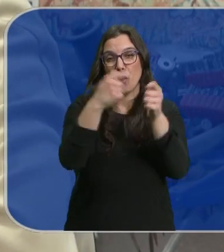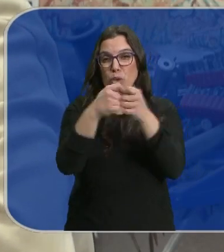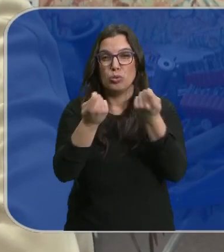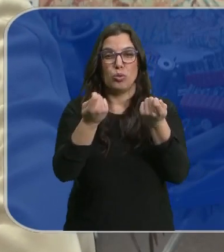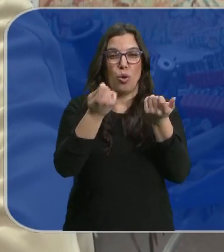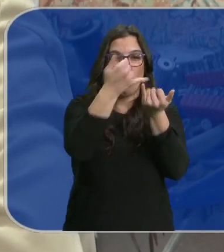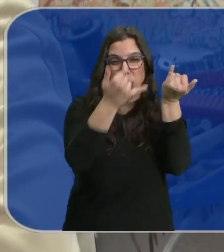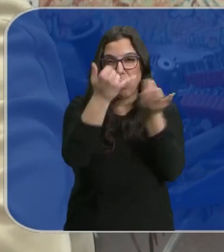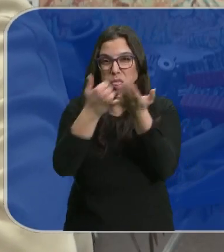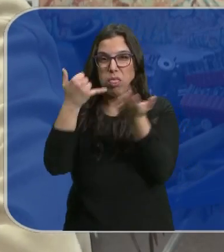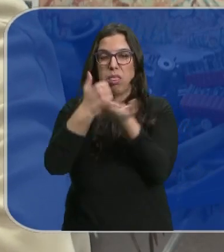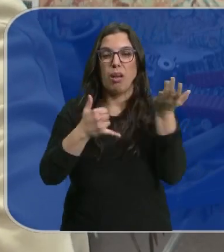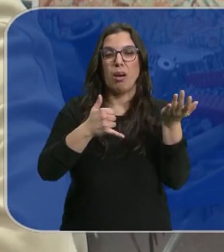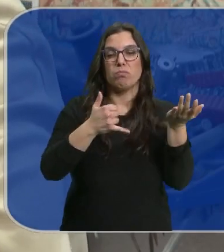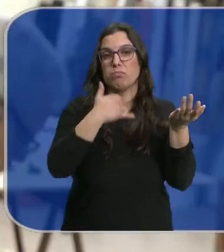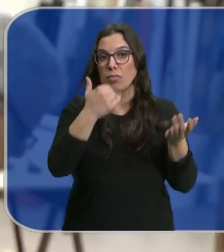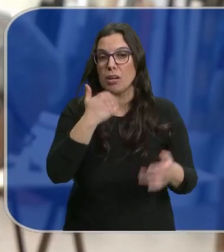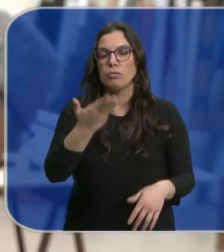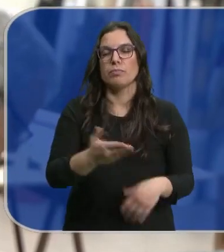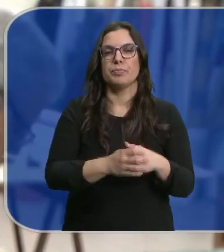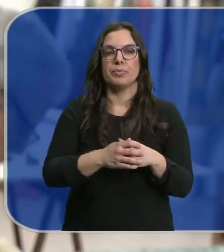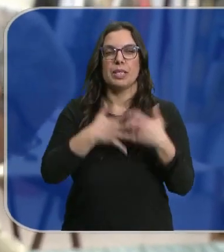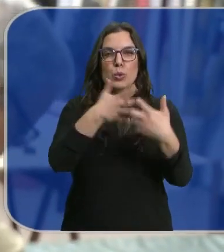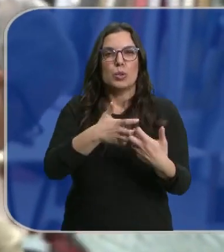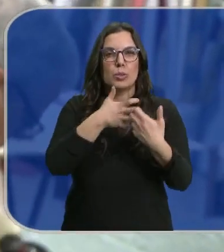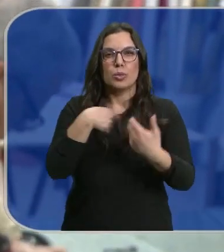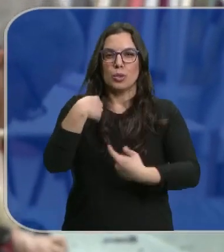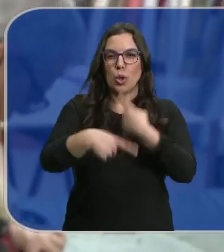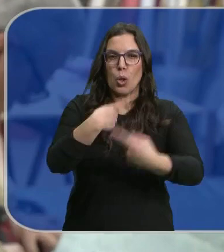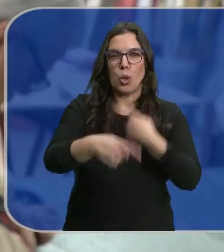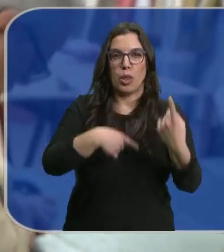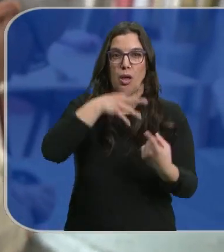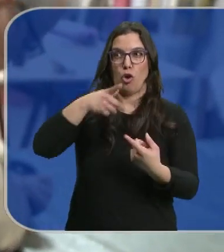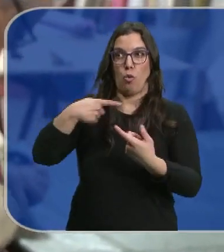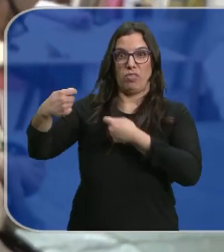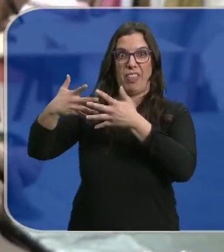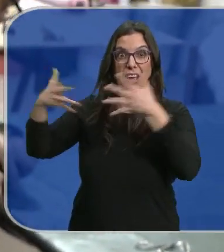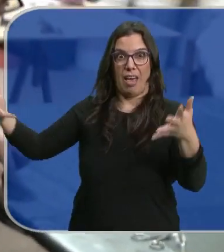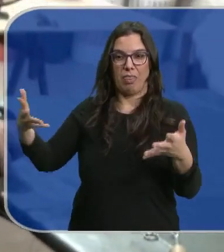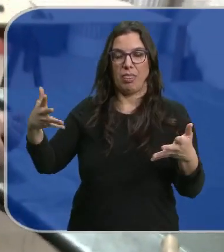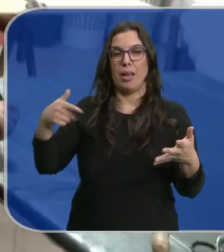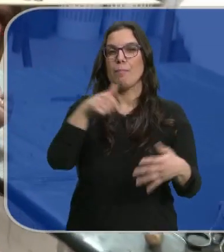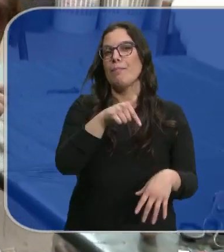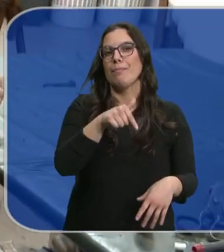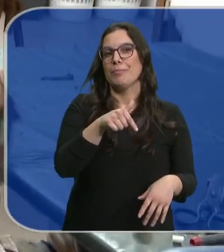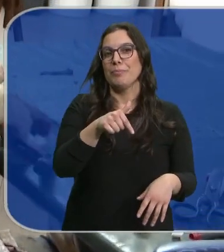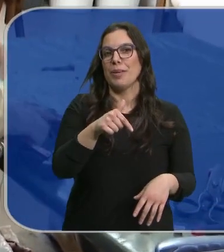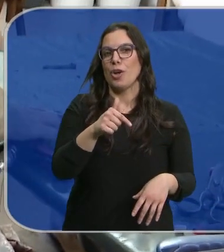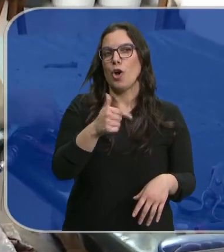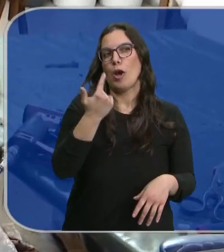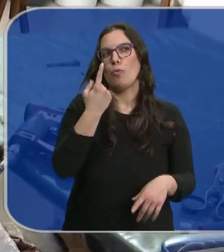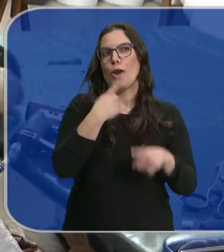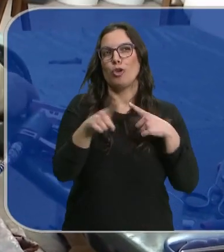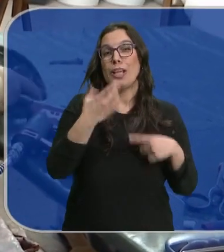están deteriorados y se han estropeado. Lucha a diario con las grandes superficies, pero él posee algo que nadie más